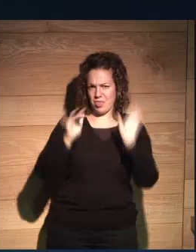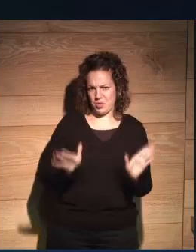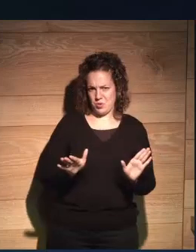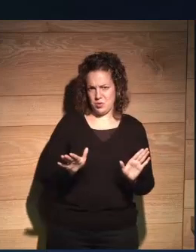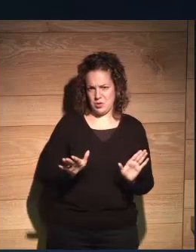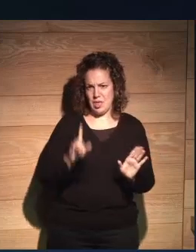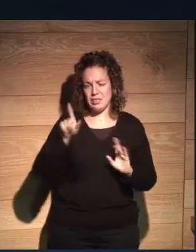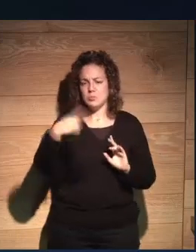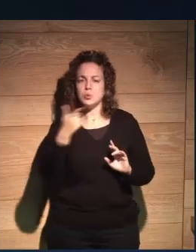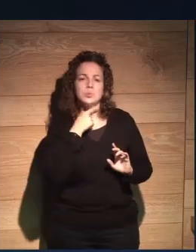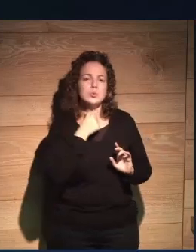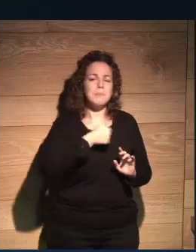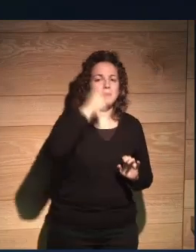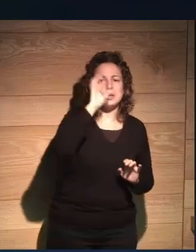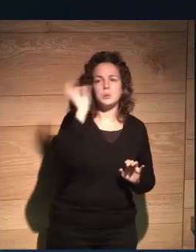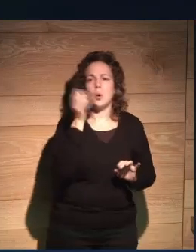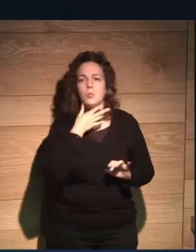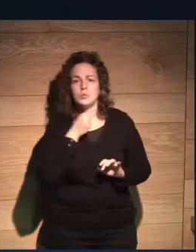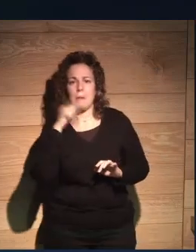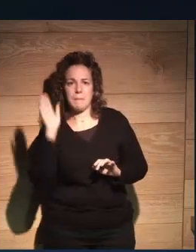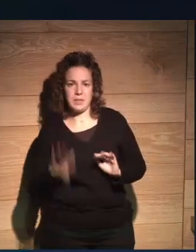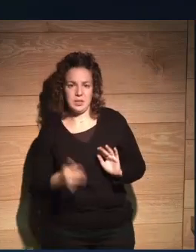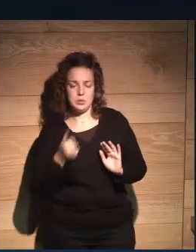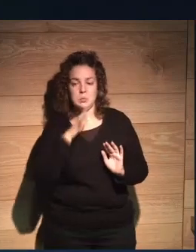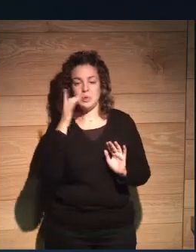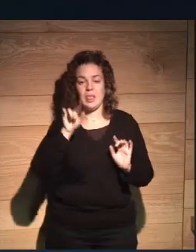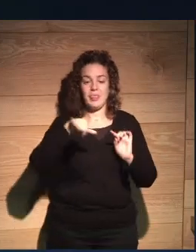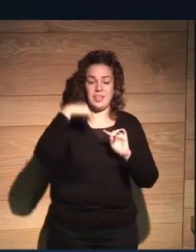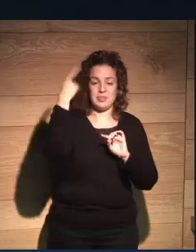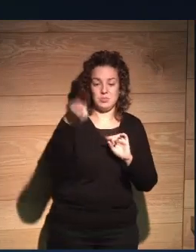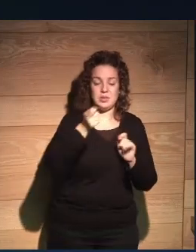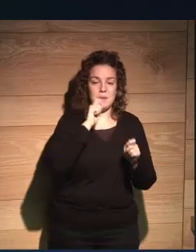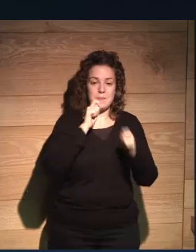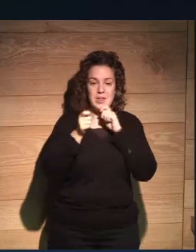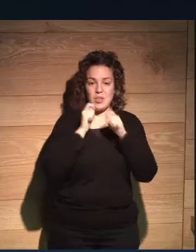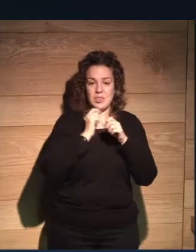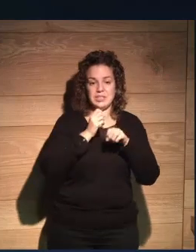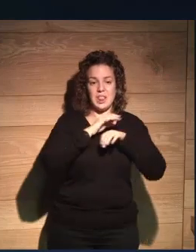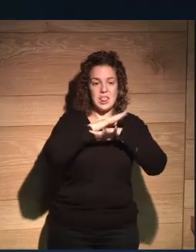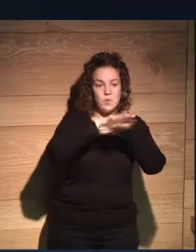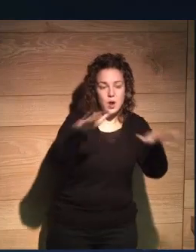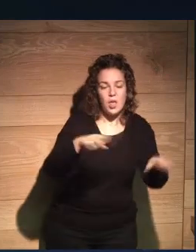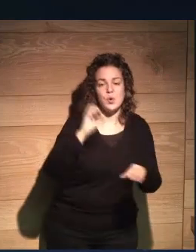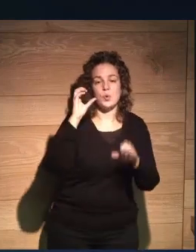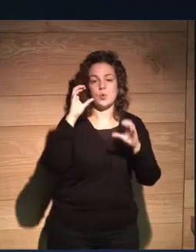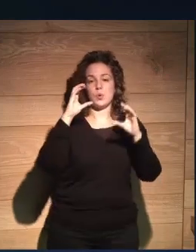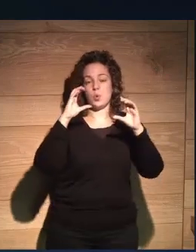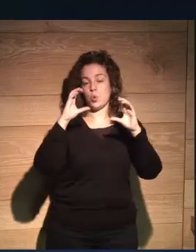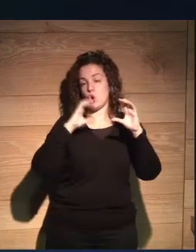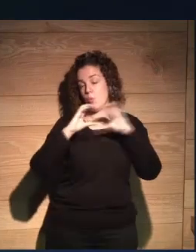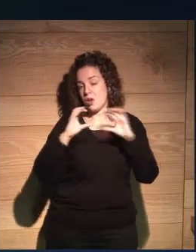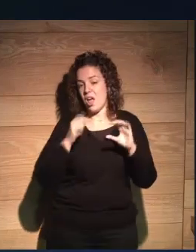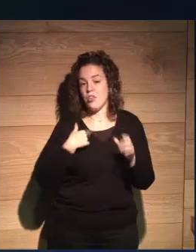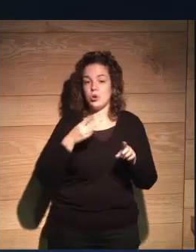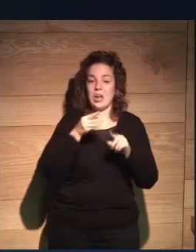esa luego me gustará más o me gustará menos. Porque ya luego el periodista, el divulgador, el comunicador, etcétera, pues